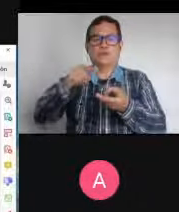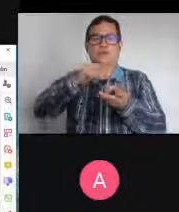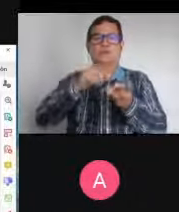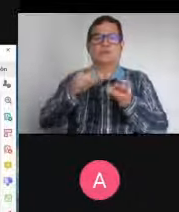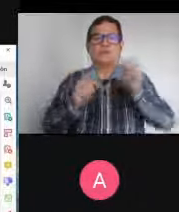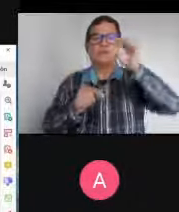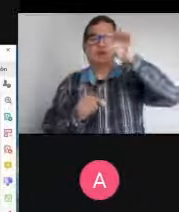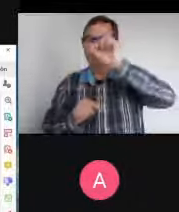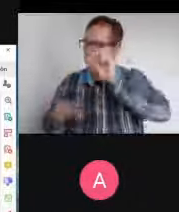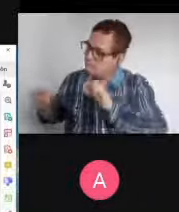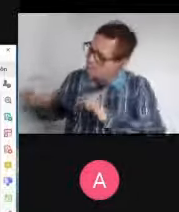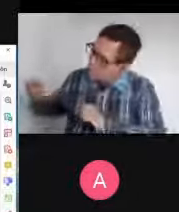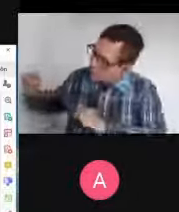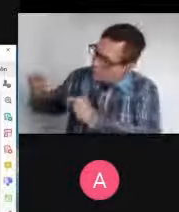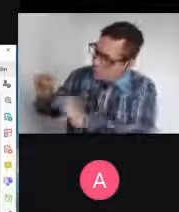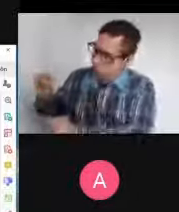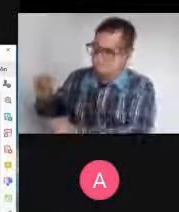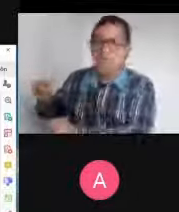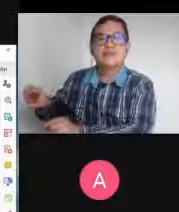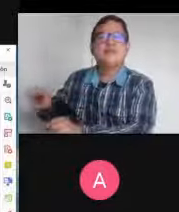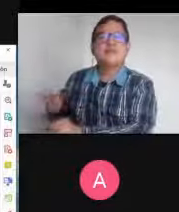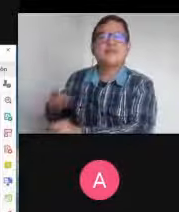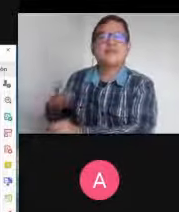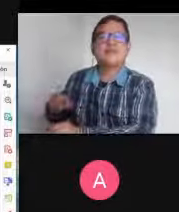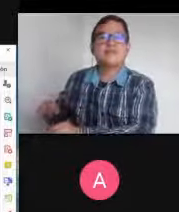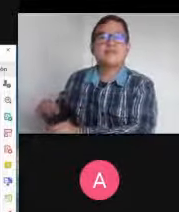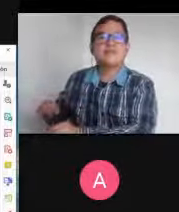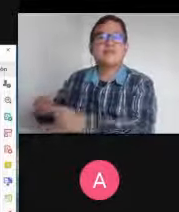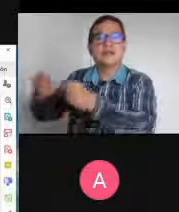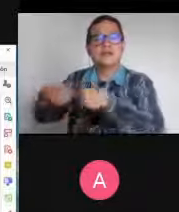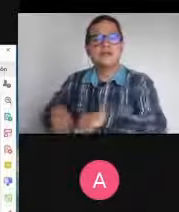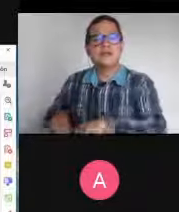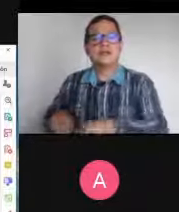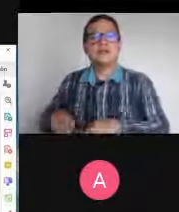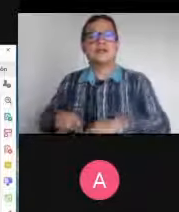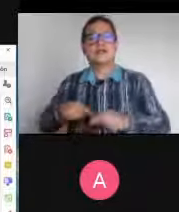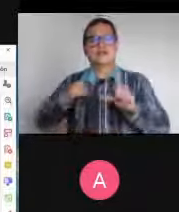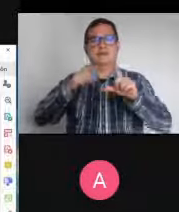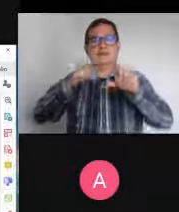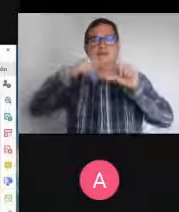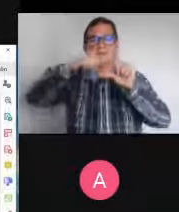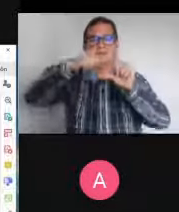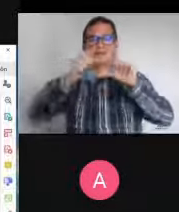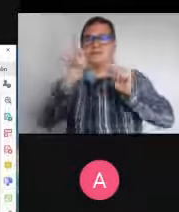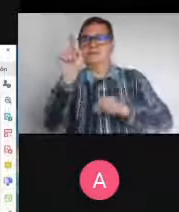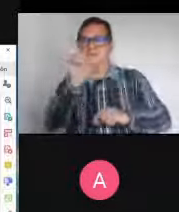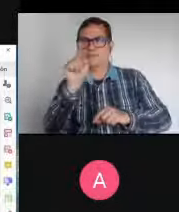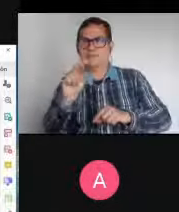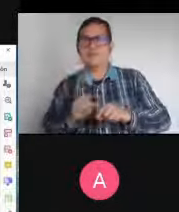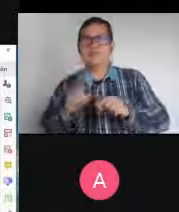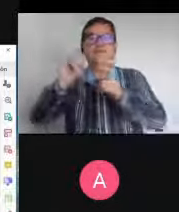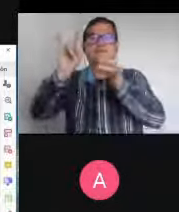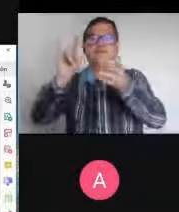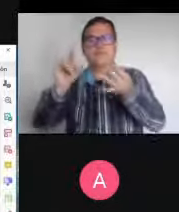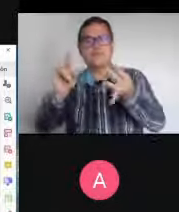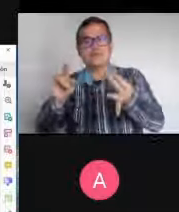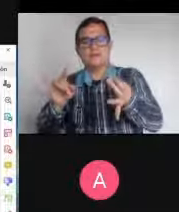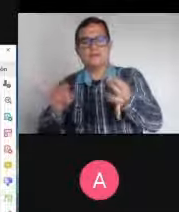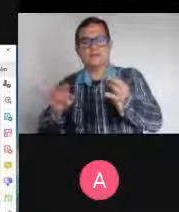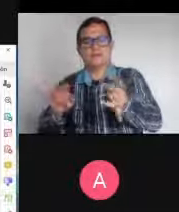2 y aquí estaría el tercero. ¿Listos? Aquí en la parte inferior tenemos la simbología de una fotorresistencia. Entonces aquí es donde vamos a conectar